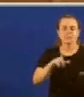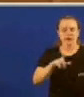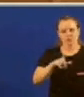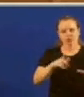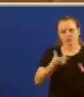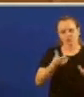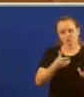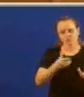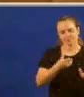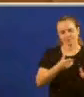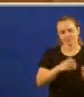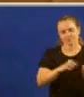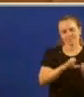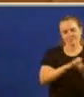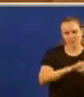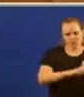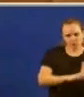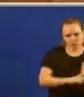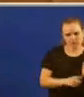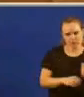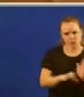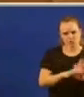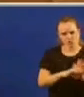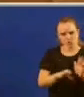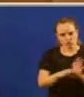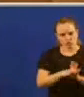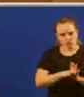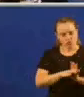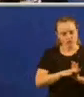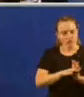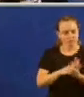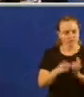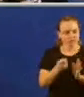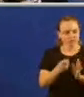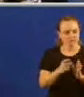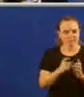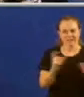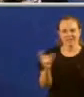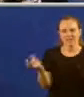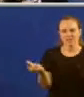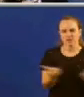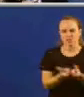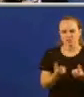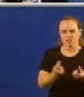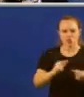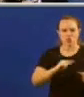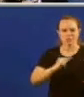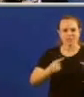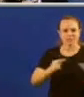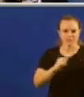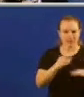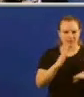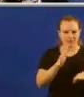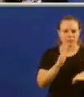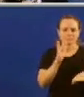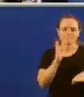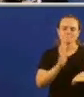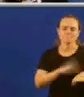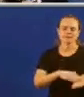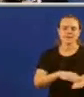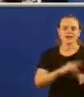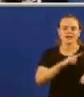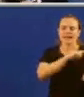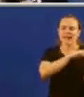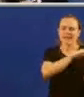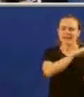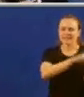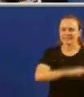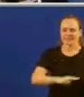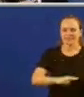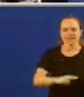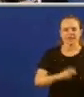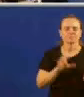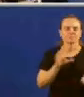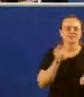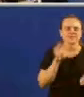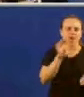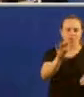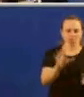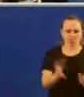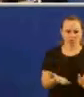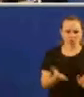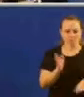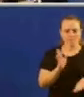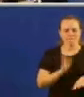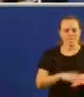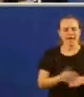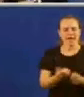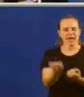diálogo debate dotemos a Galiza dun novo estatus de nación que nos permita decidir sobre a